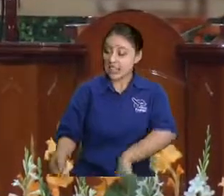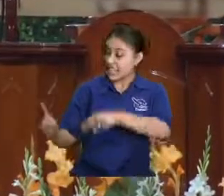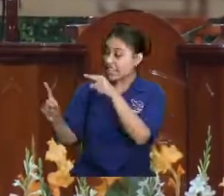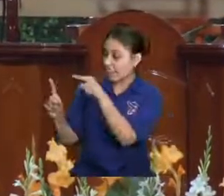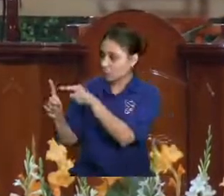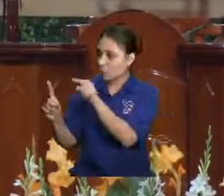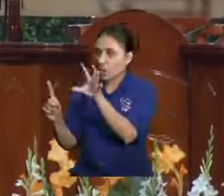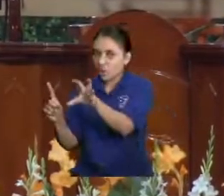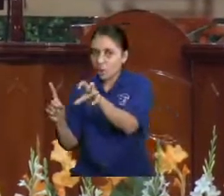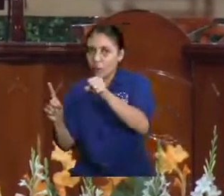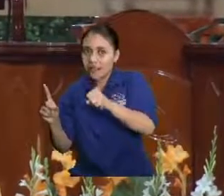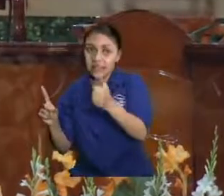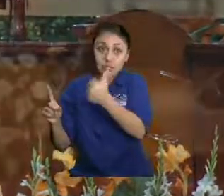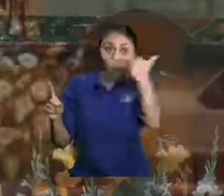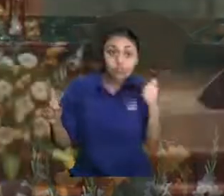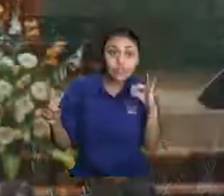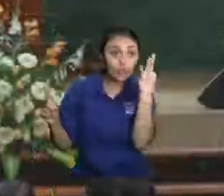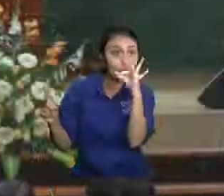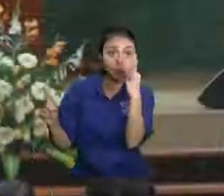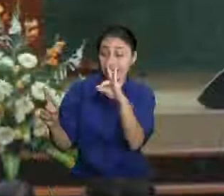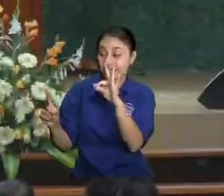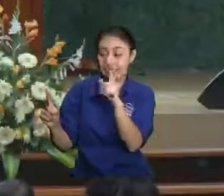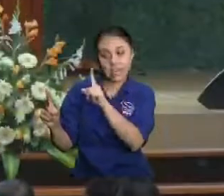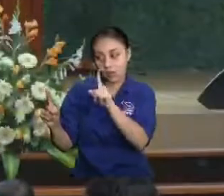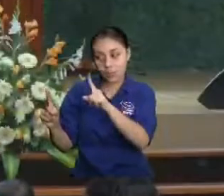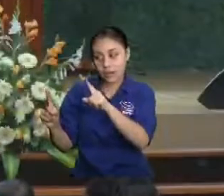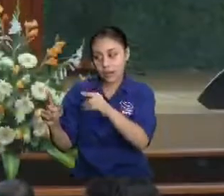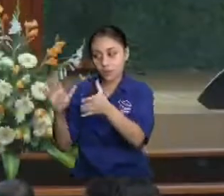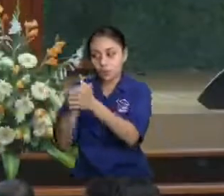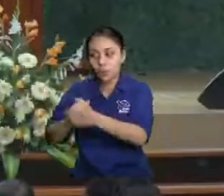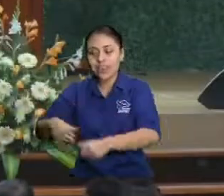mujer de Urías heteo.